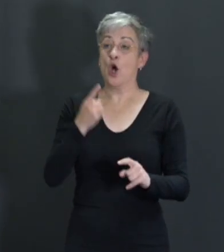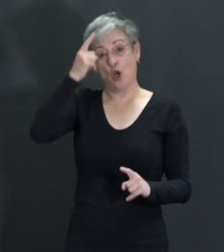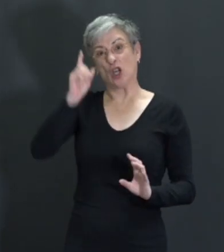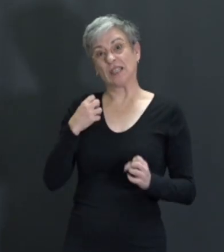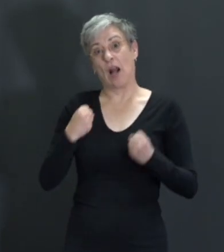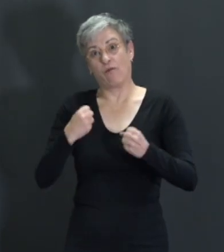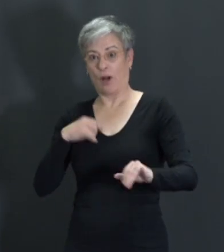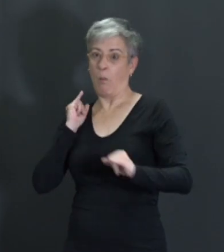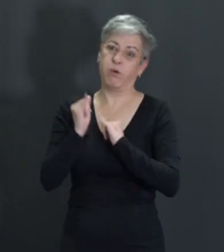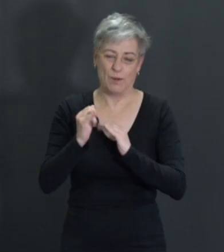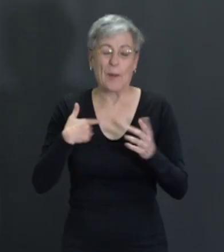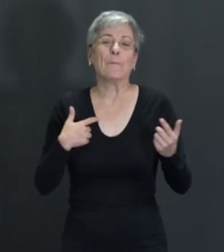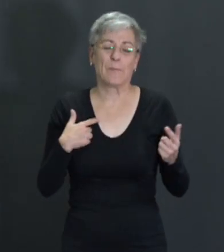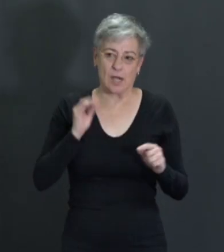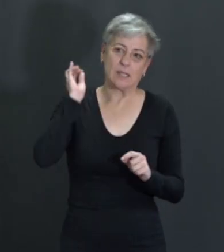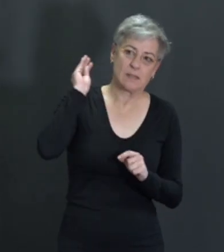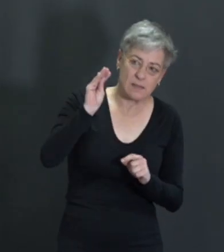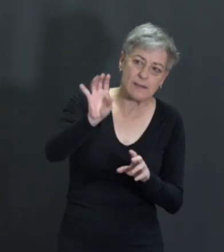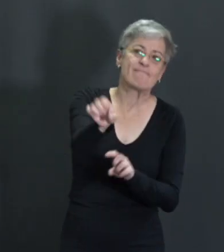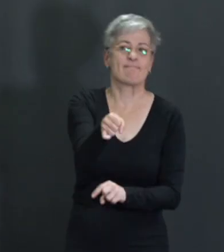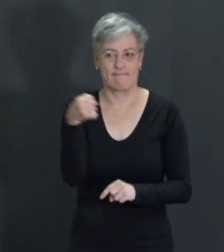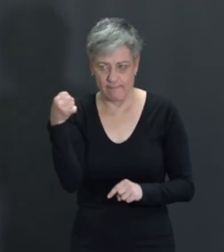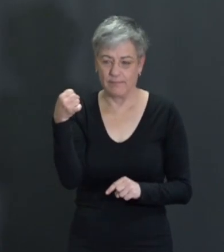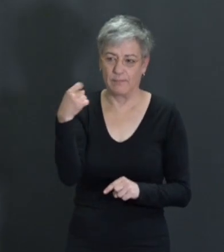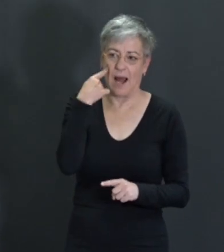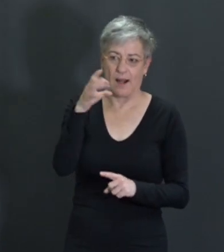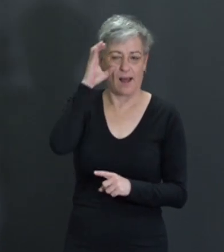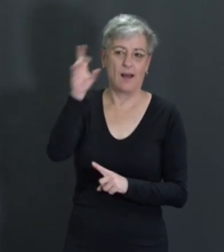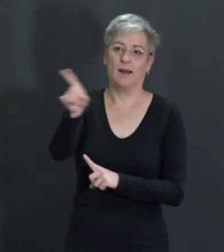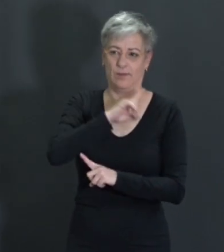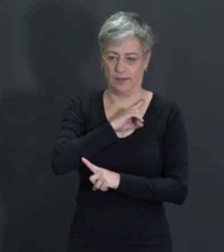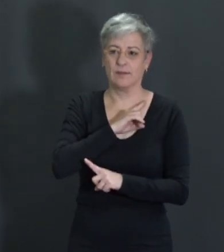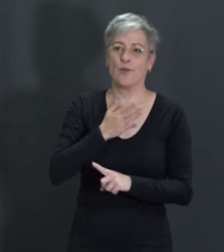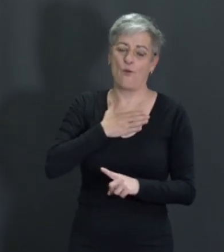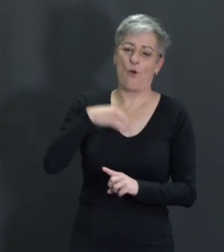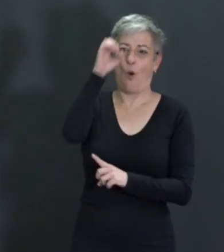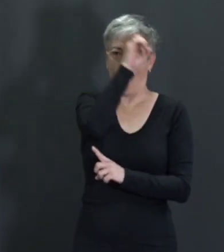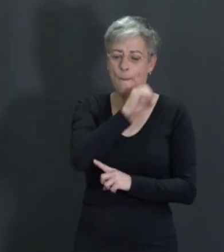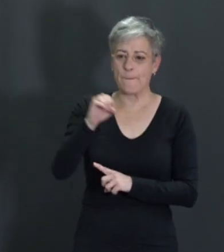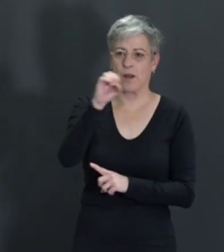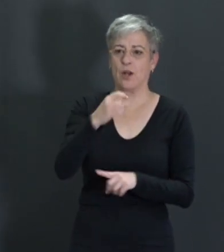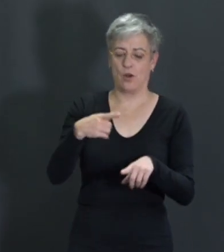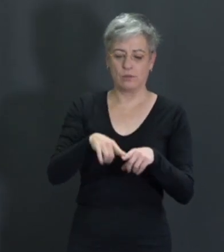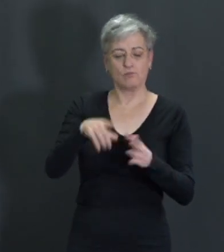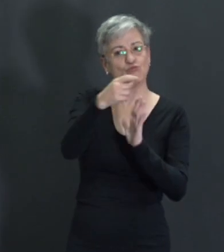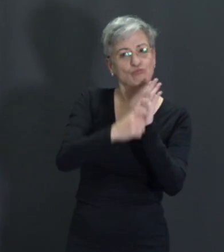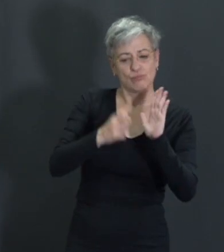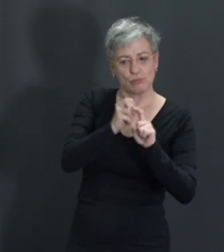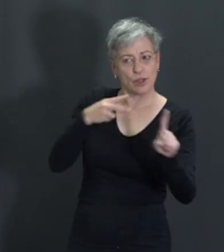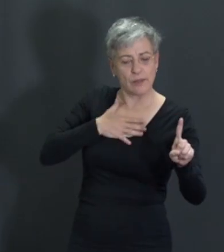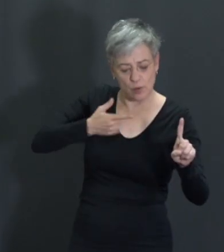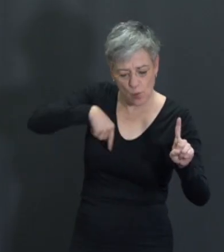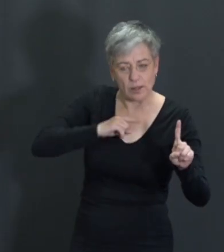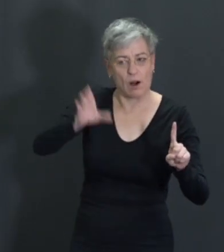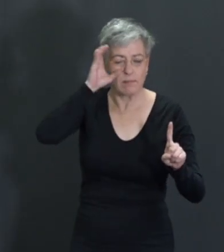poco así, pero sí vamos a abrir la puerta a que nuestra opinión y nuestro criterio se tenga en cuenta. Y